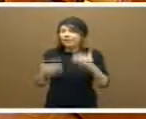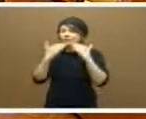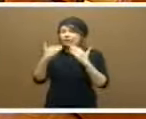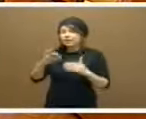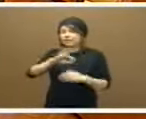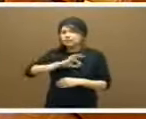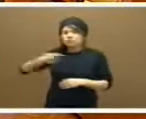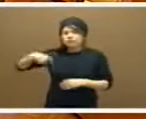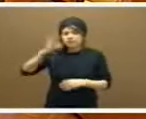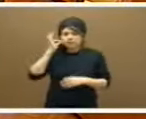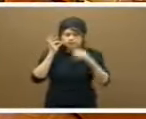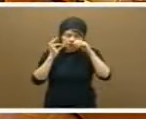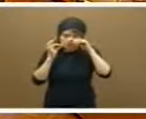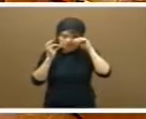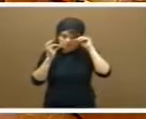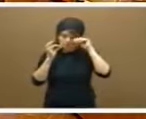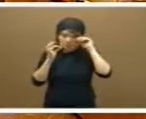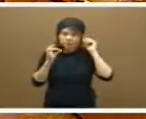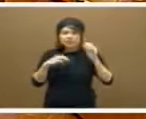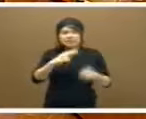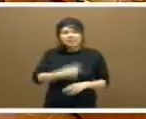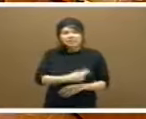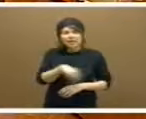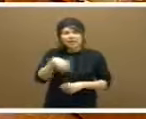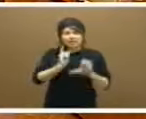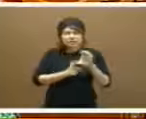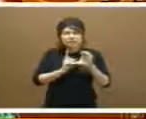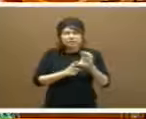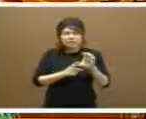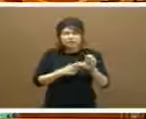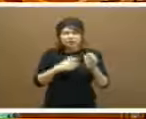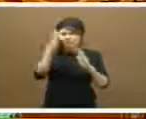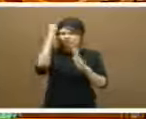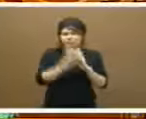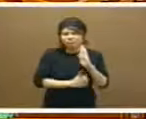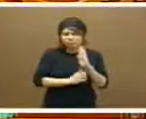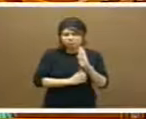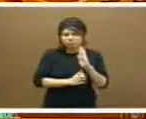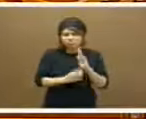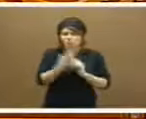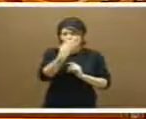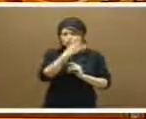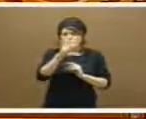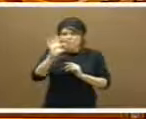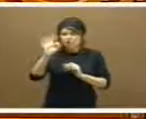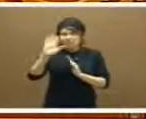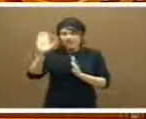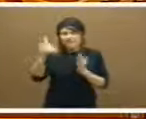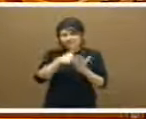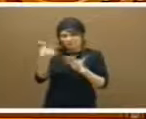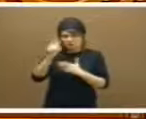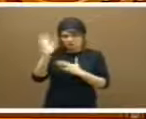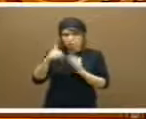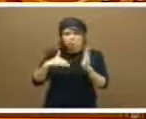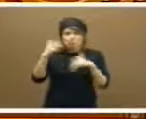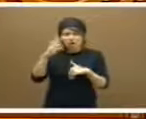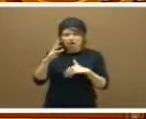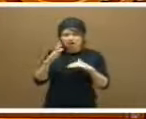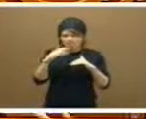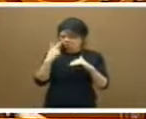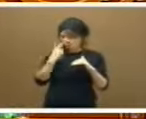Gracias, señora presidenta. La sanidad extremeña ha sido recortada en más de 250 millones de euros en algo más de